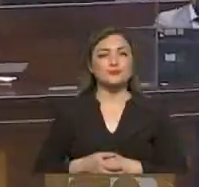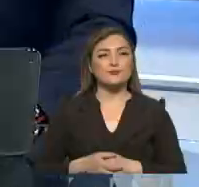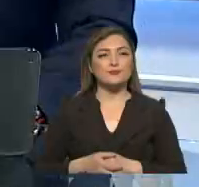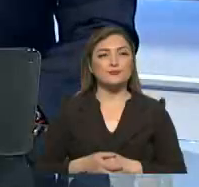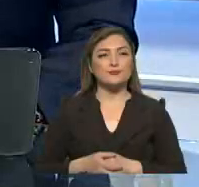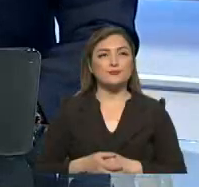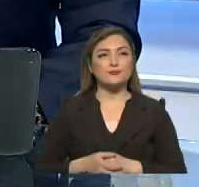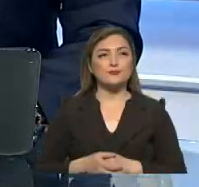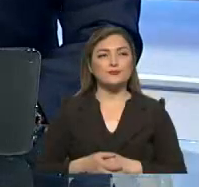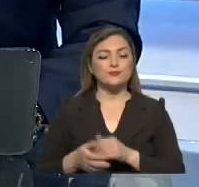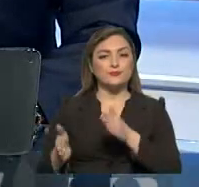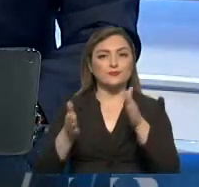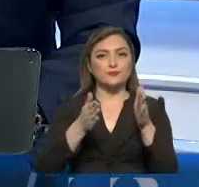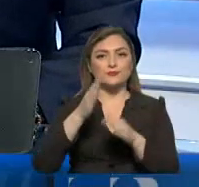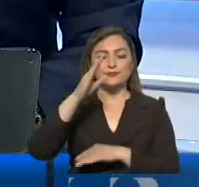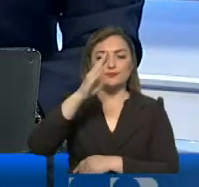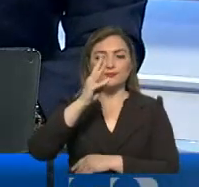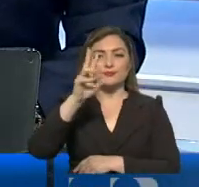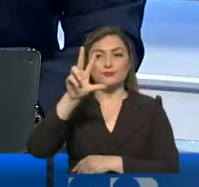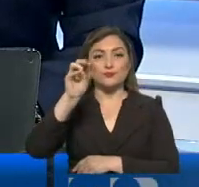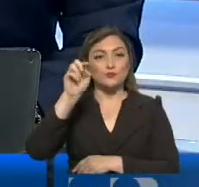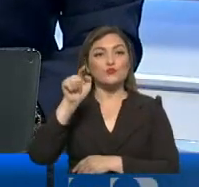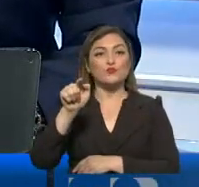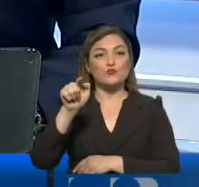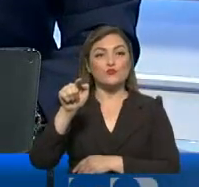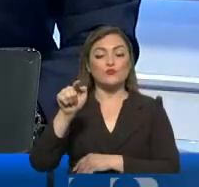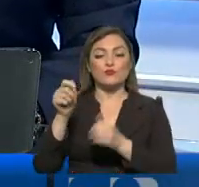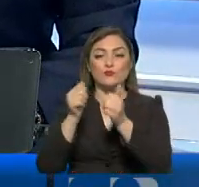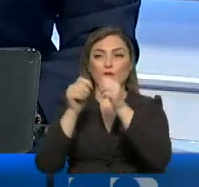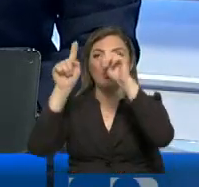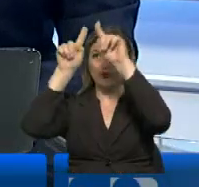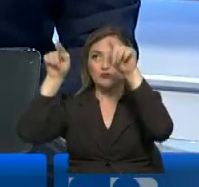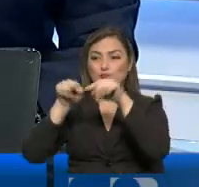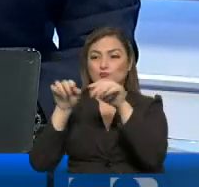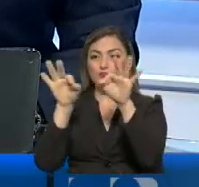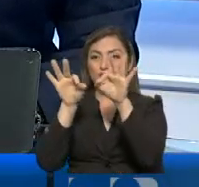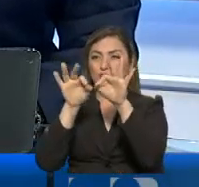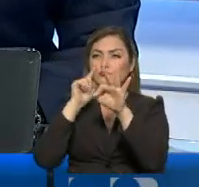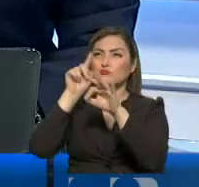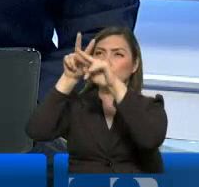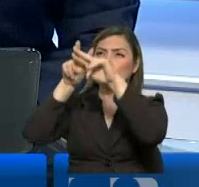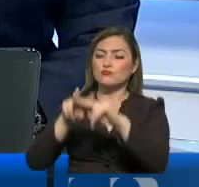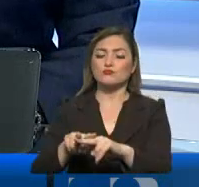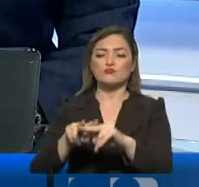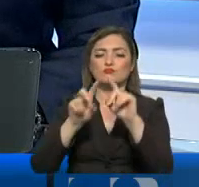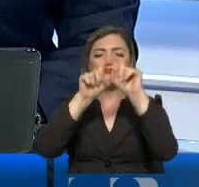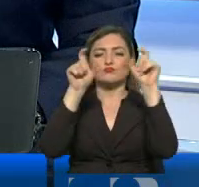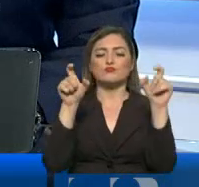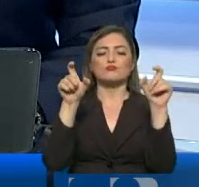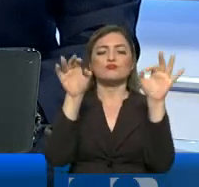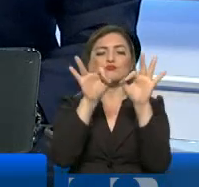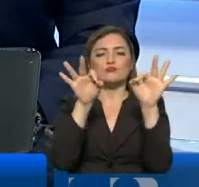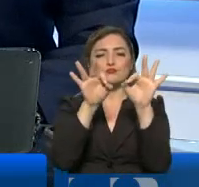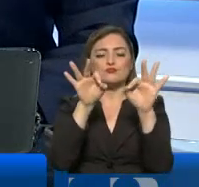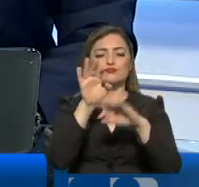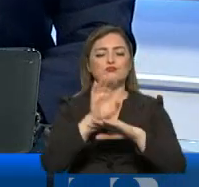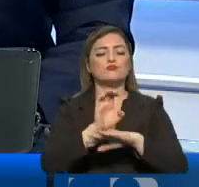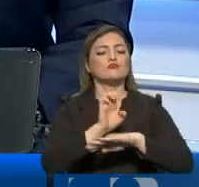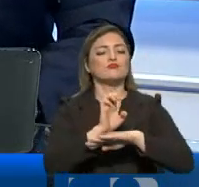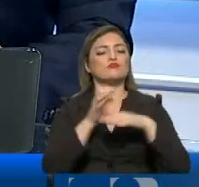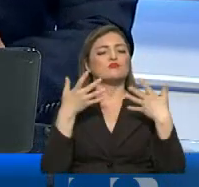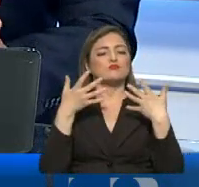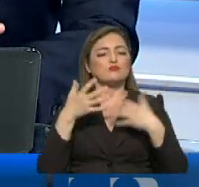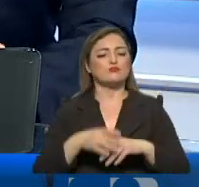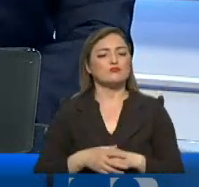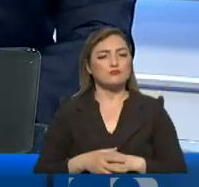horas. Unos 630 mil medidores serán revisados por la Corporación Eléctrica del Ecuador en Guayaquil. CENEL puso en